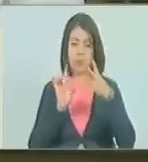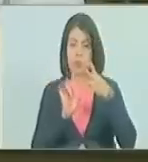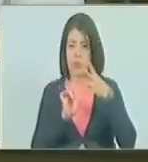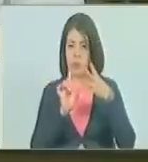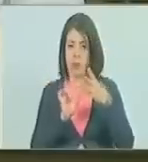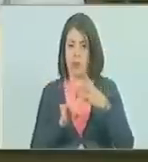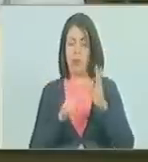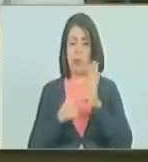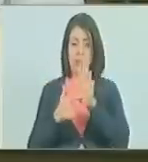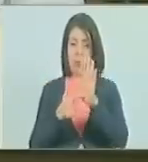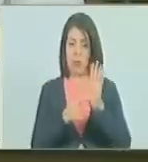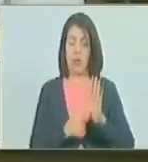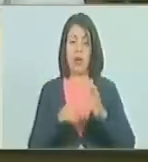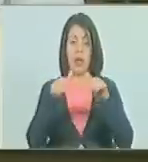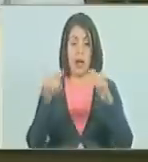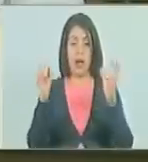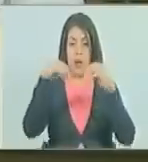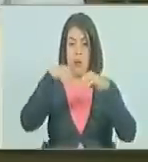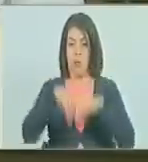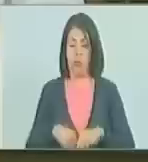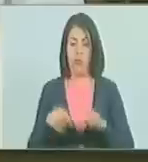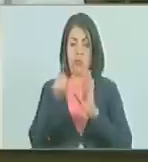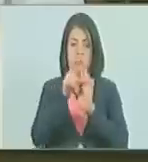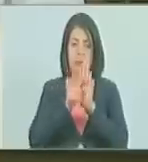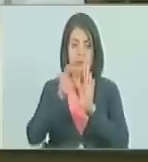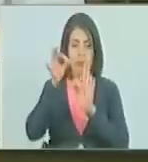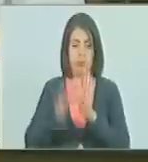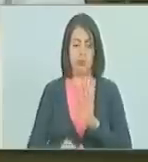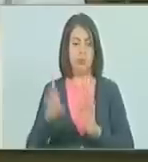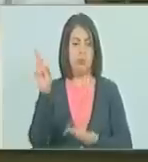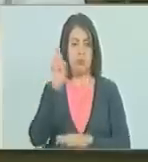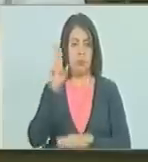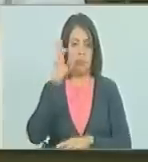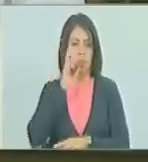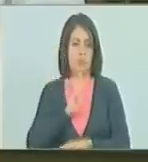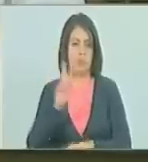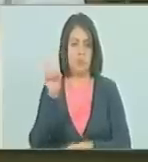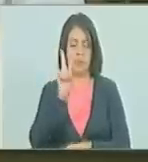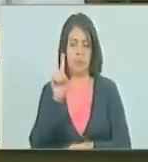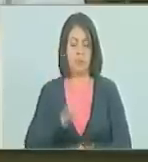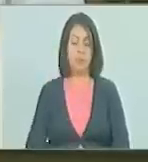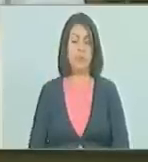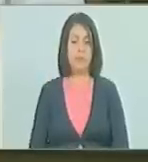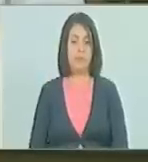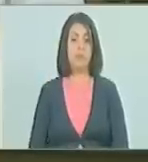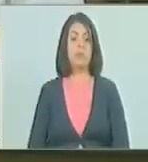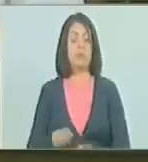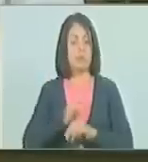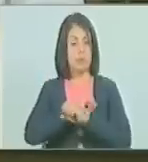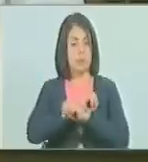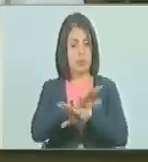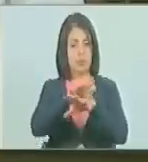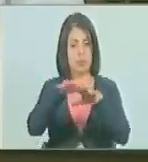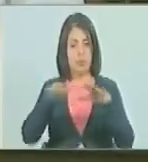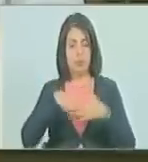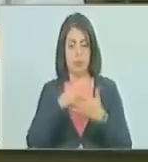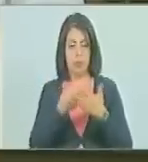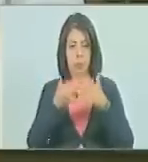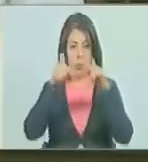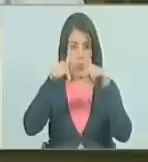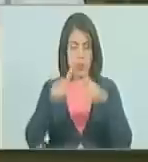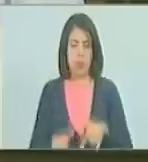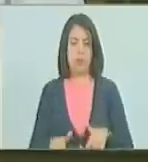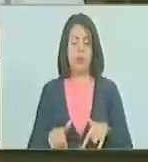Tercero, publicar el presente acuerdo en la Gaceta Oficial de la República Bolivariana de Venezuela y dar máxima difusión del